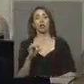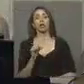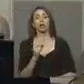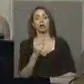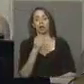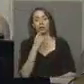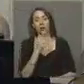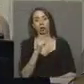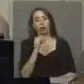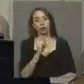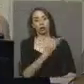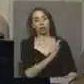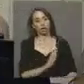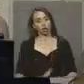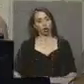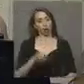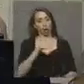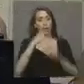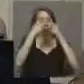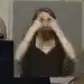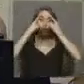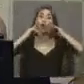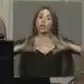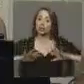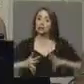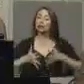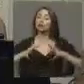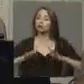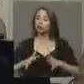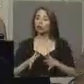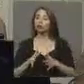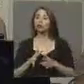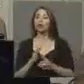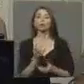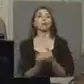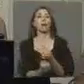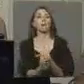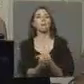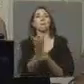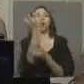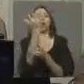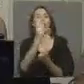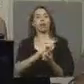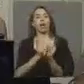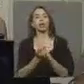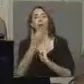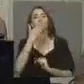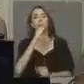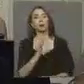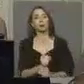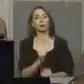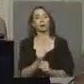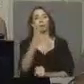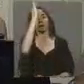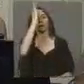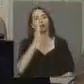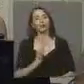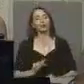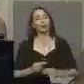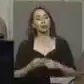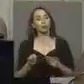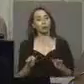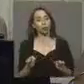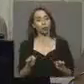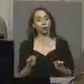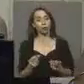de la comisión reconoció el esfuerzo de este gobierno en materia de modernización y mejoramiento